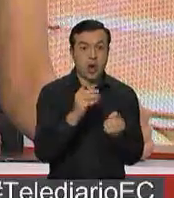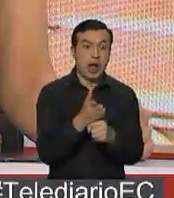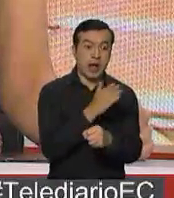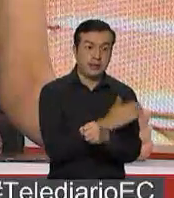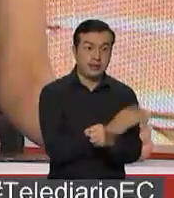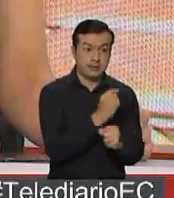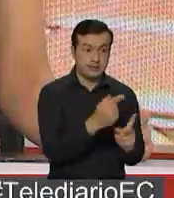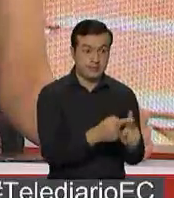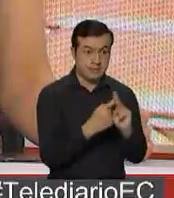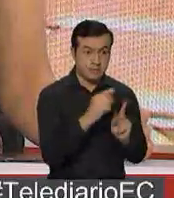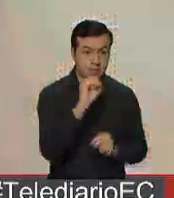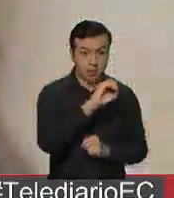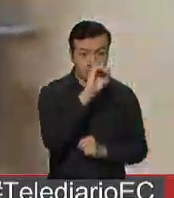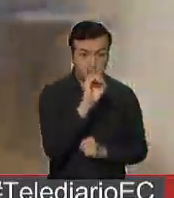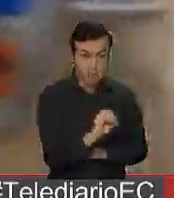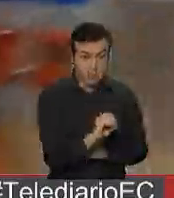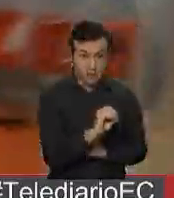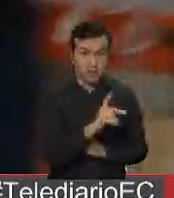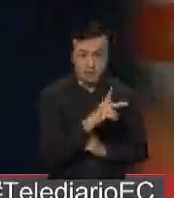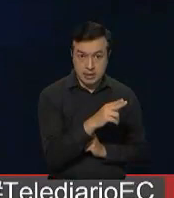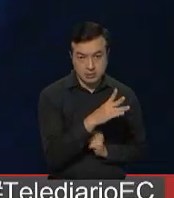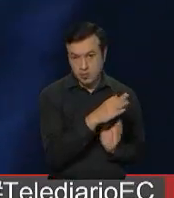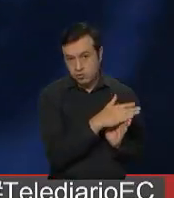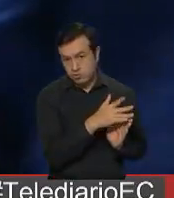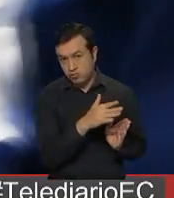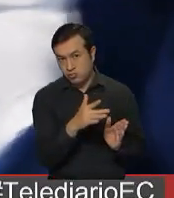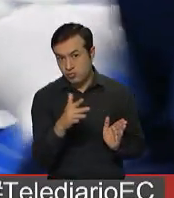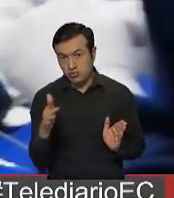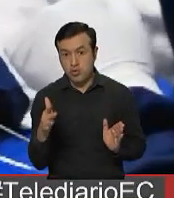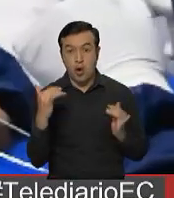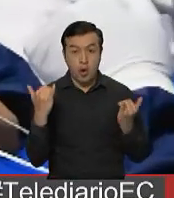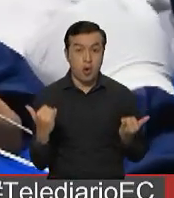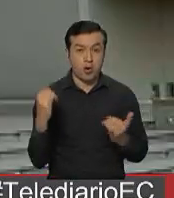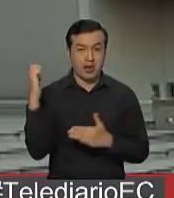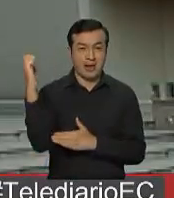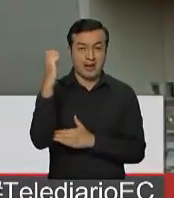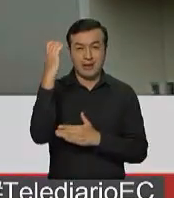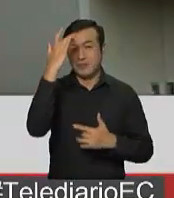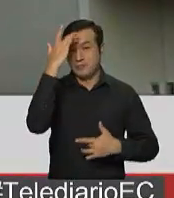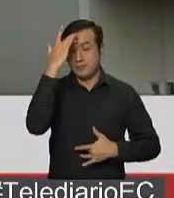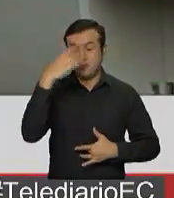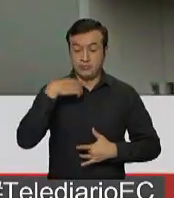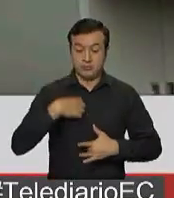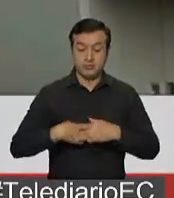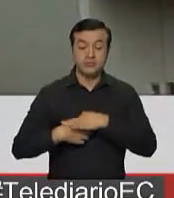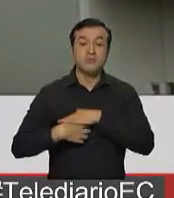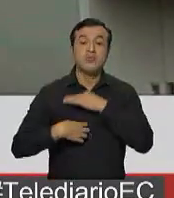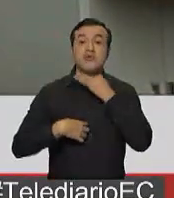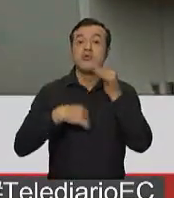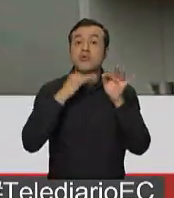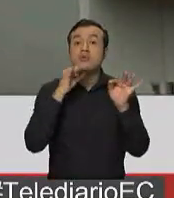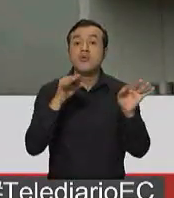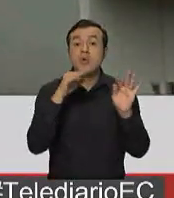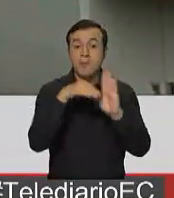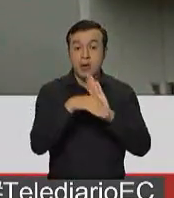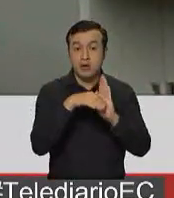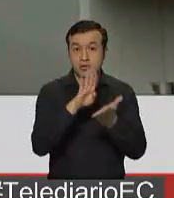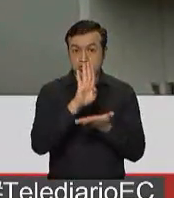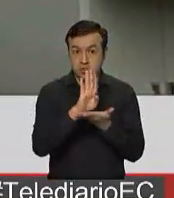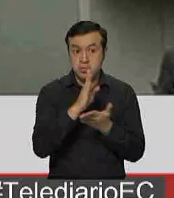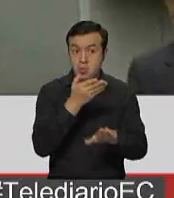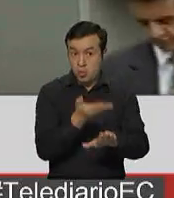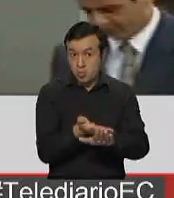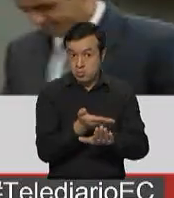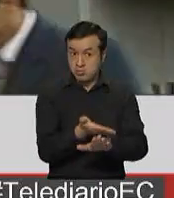crédito. En el contexto de la emergencia por el COVID-19, el BIES puso a disposición de sus afiliados y